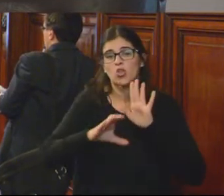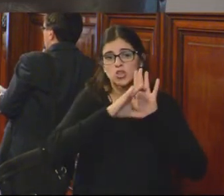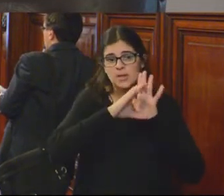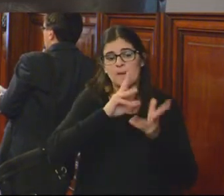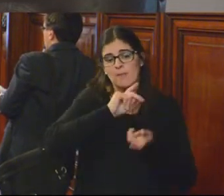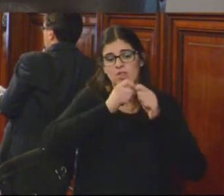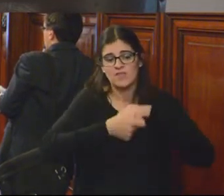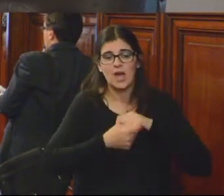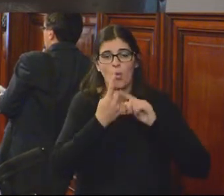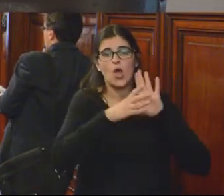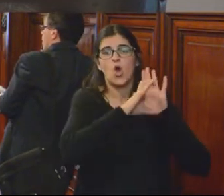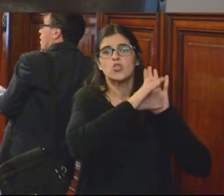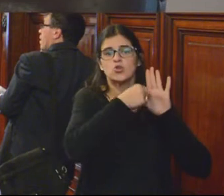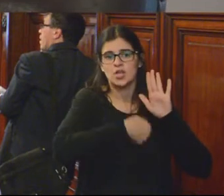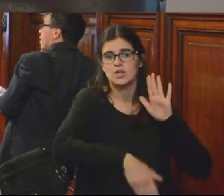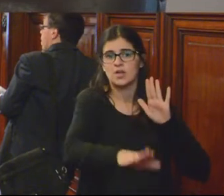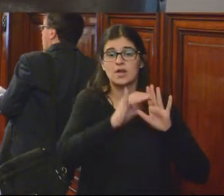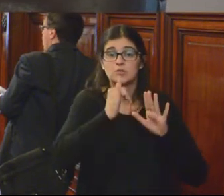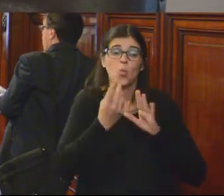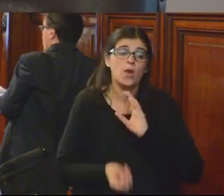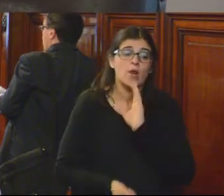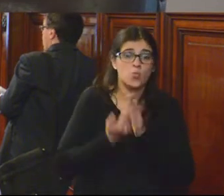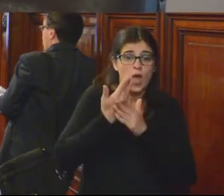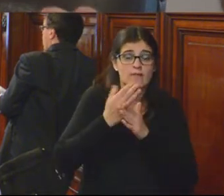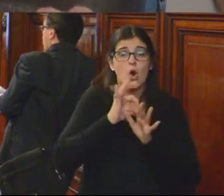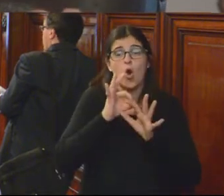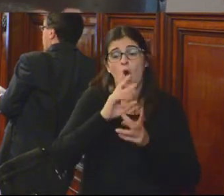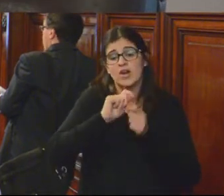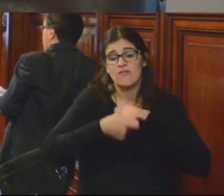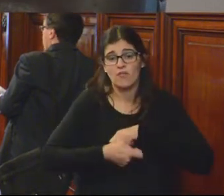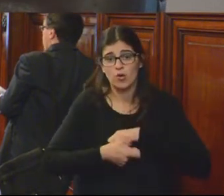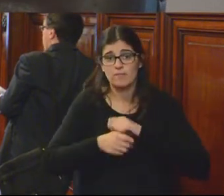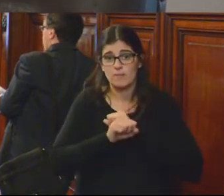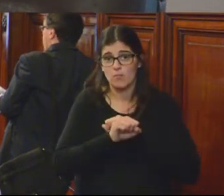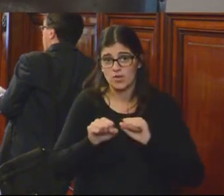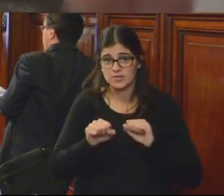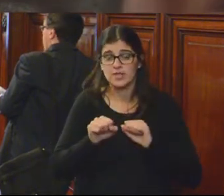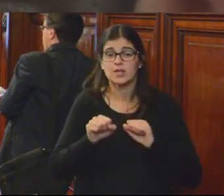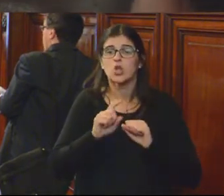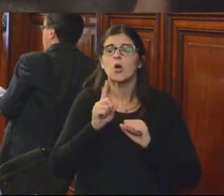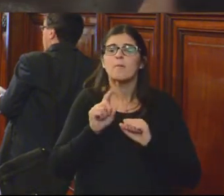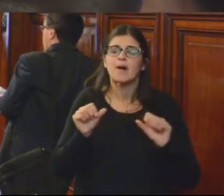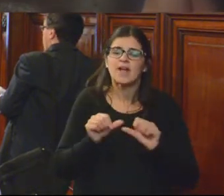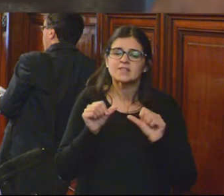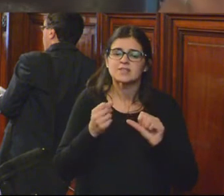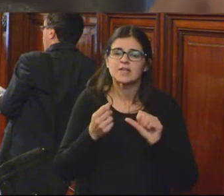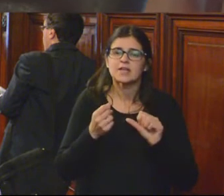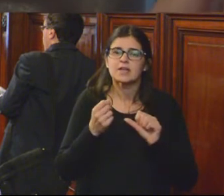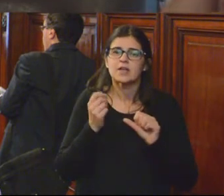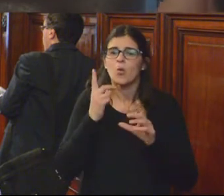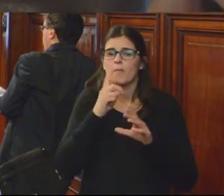modificar una constitución, ¿no? Hacer una nueva o reformarla, no para ser poder